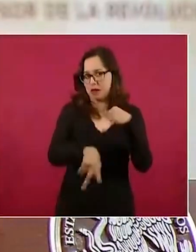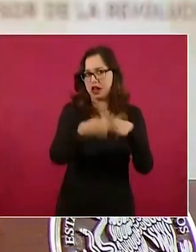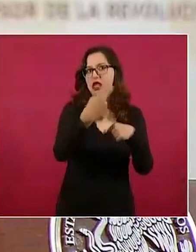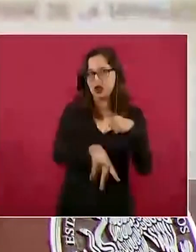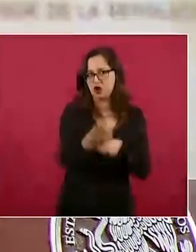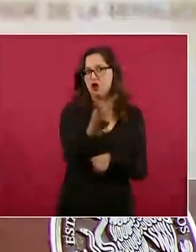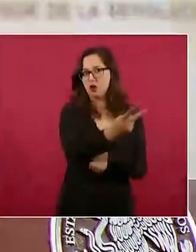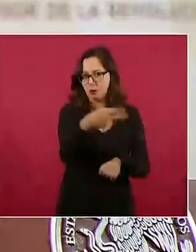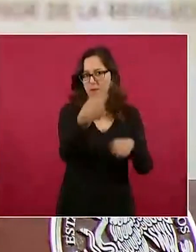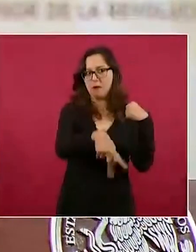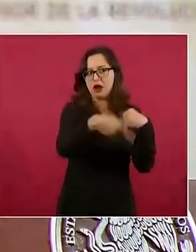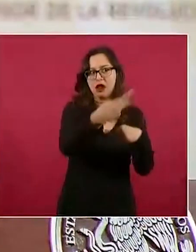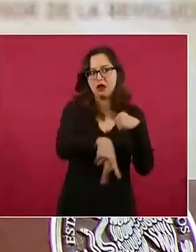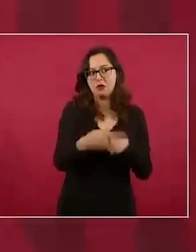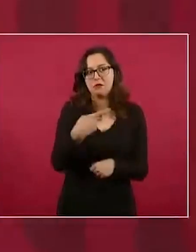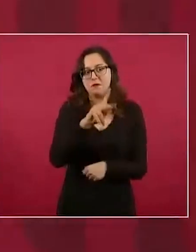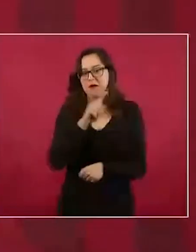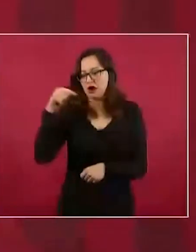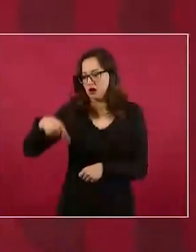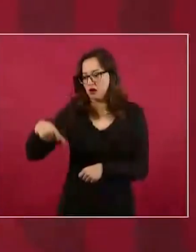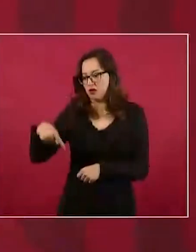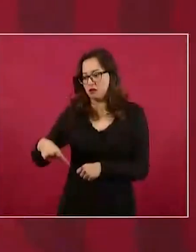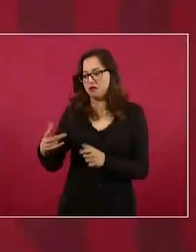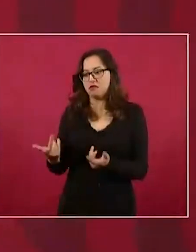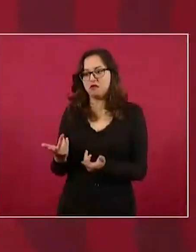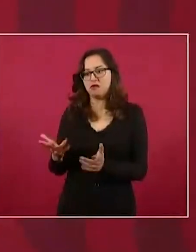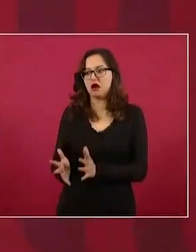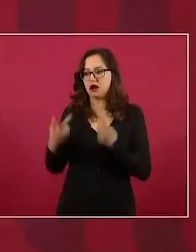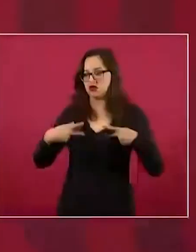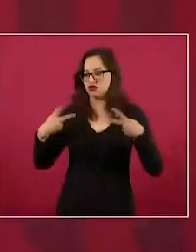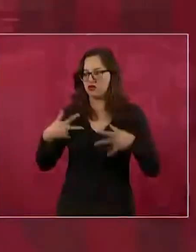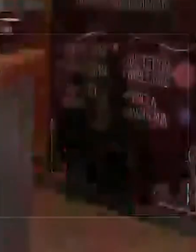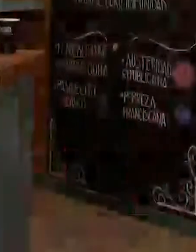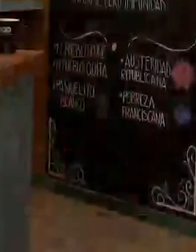en México se ha abierto paso a pesar de ellos.